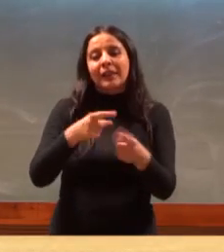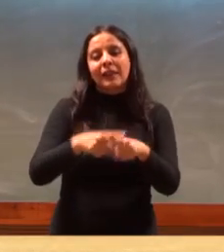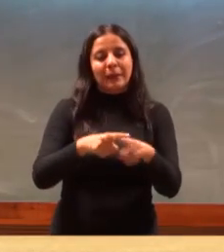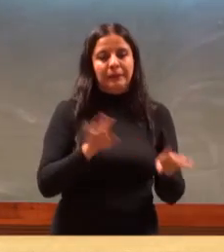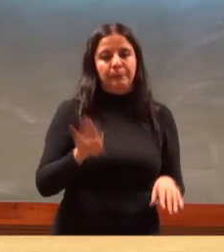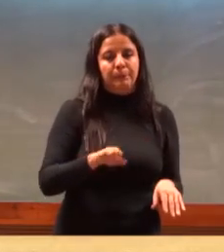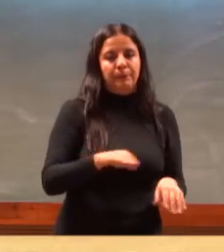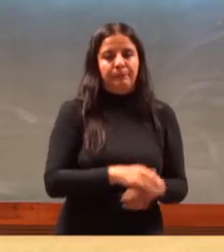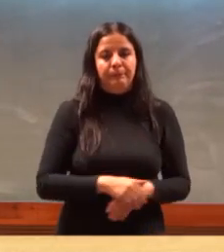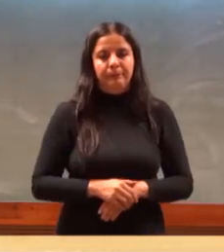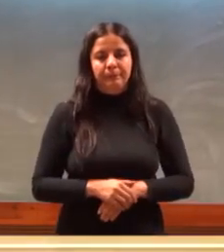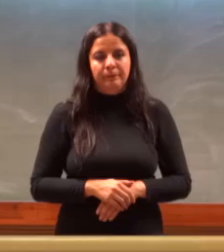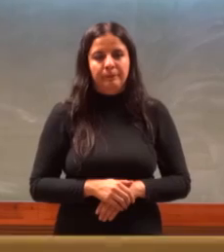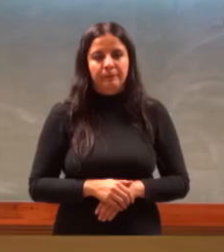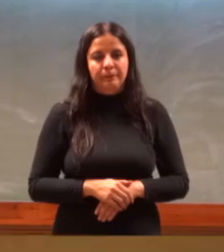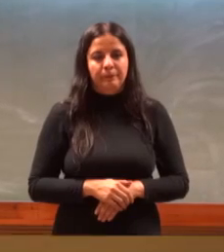en